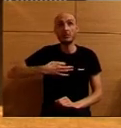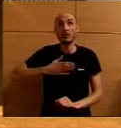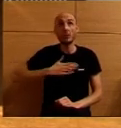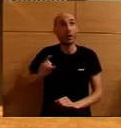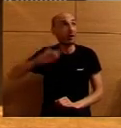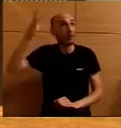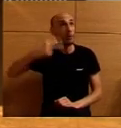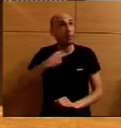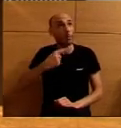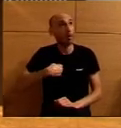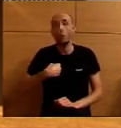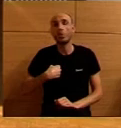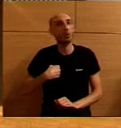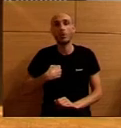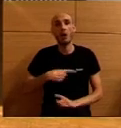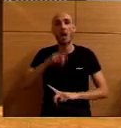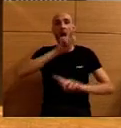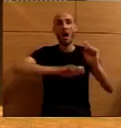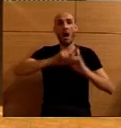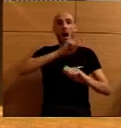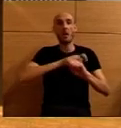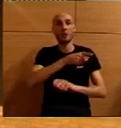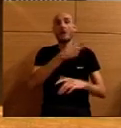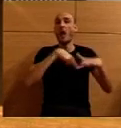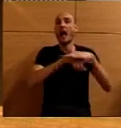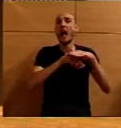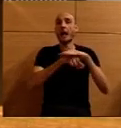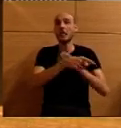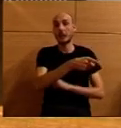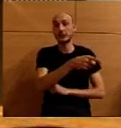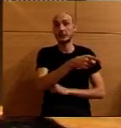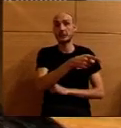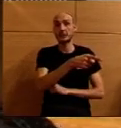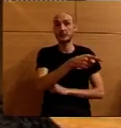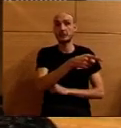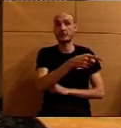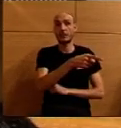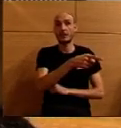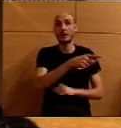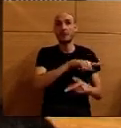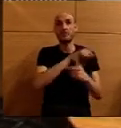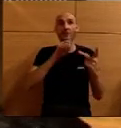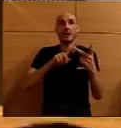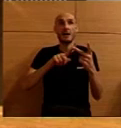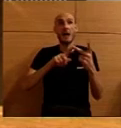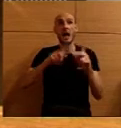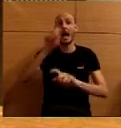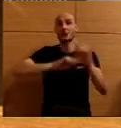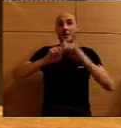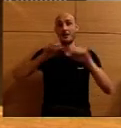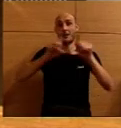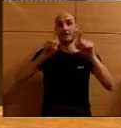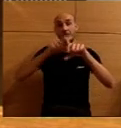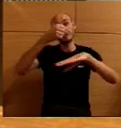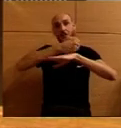dicen pues las asociaciones de agentes inmobiliarios, las asociaciones de